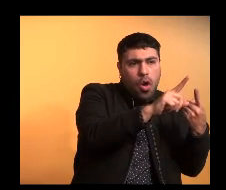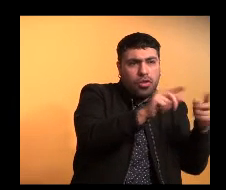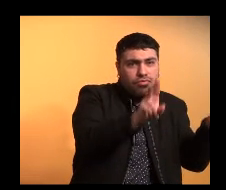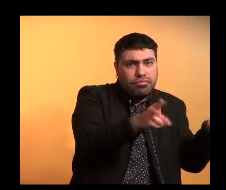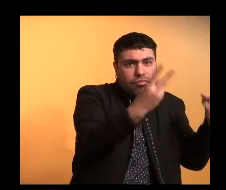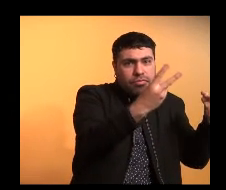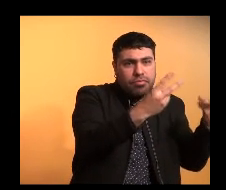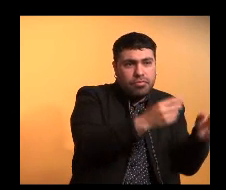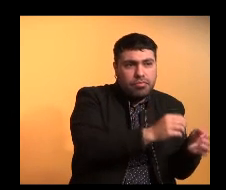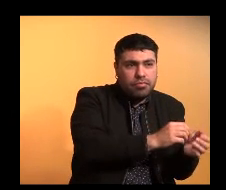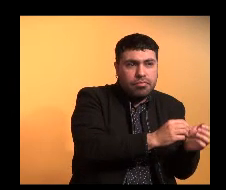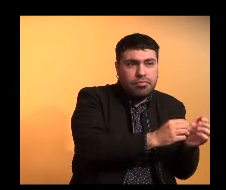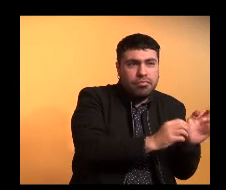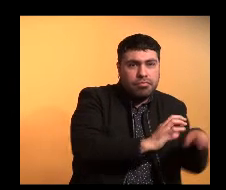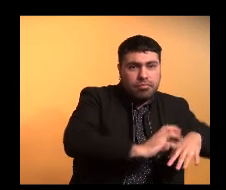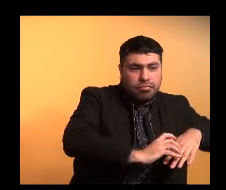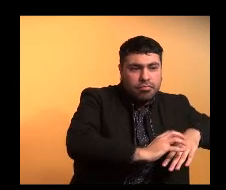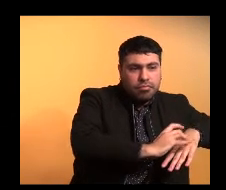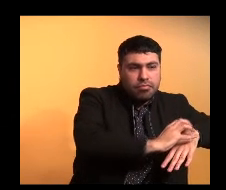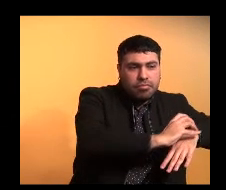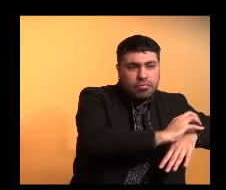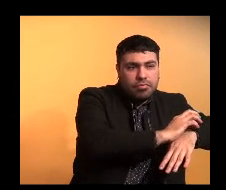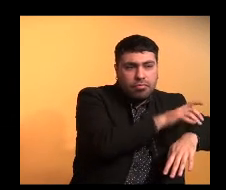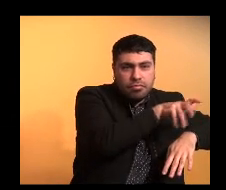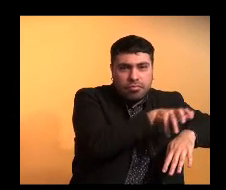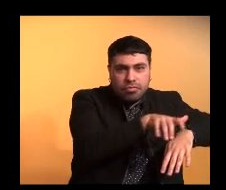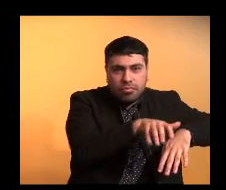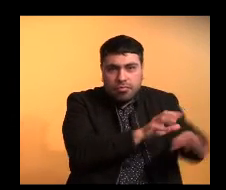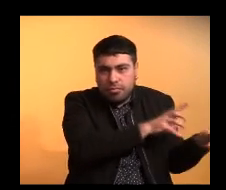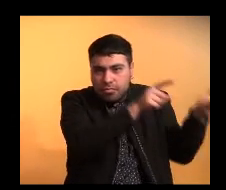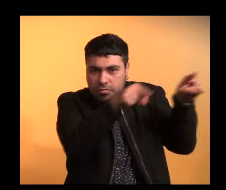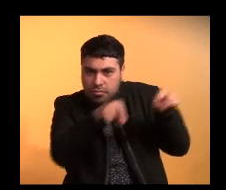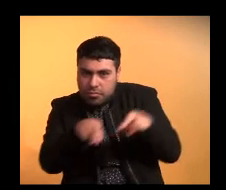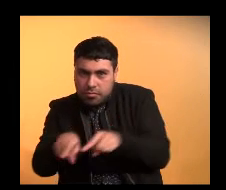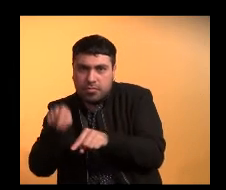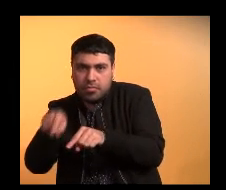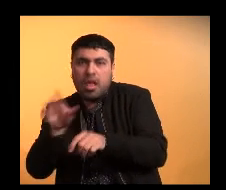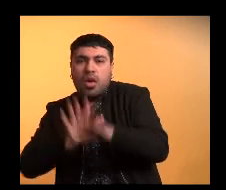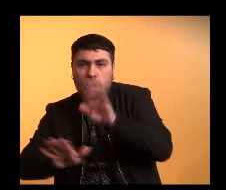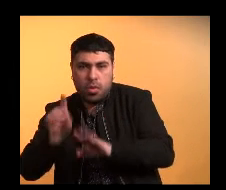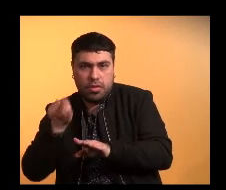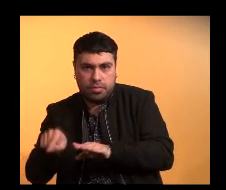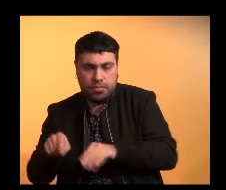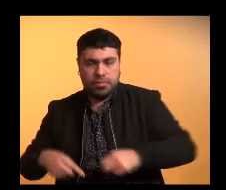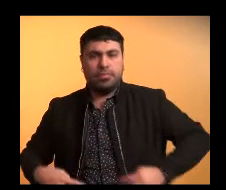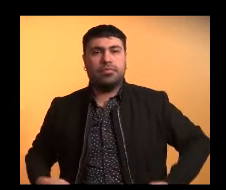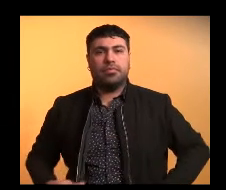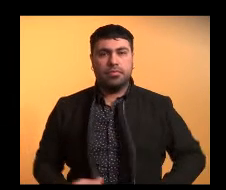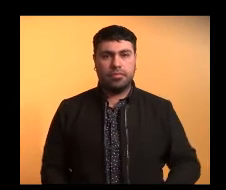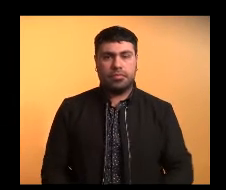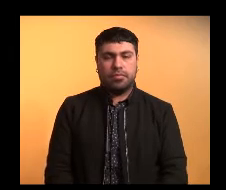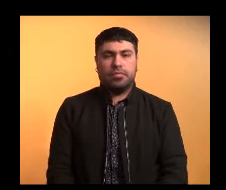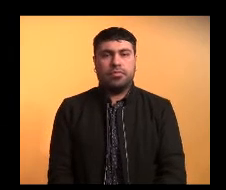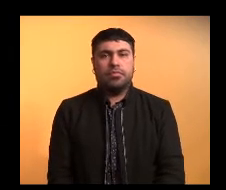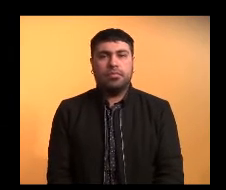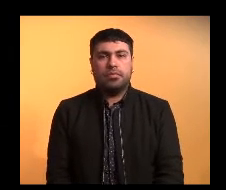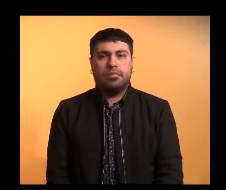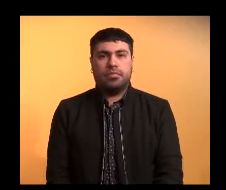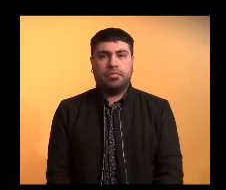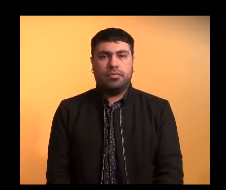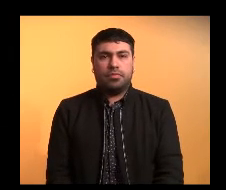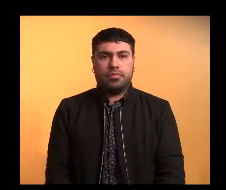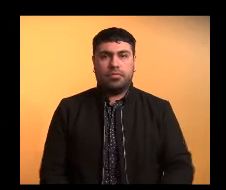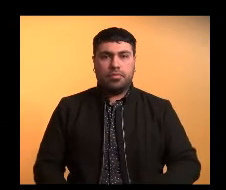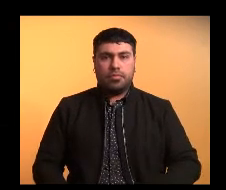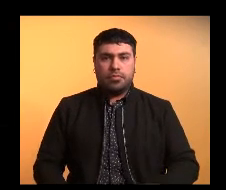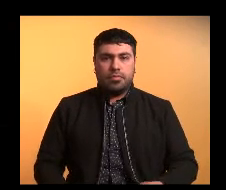aparece una estrella, y si uno mueve estas algas hay una cantidad impresionante de organismos asociados. Esta alga, que